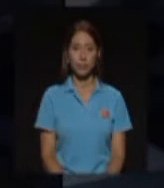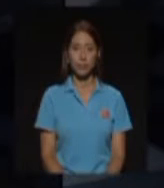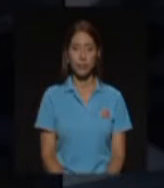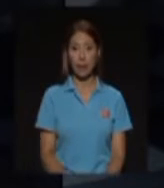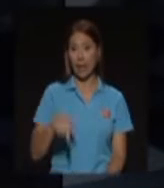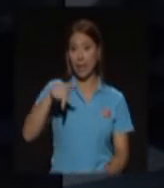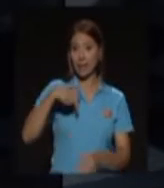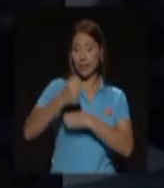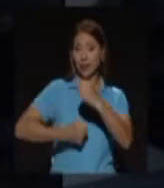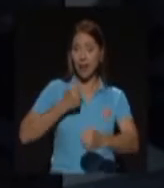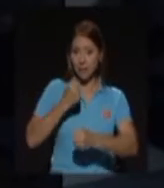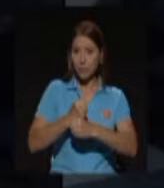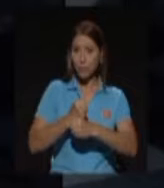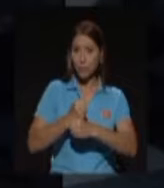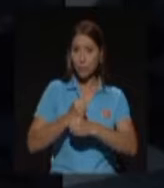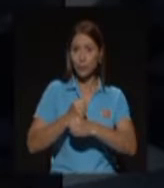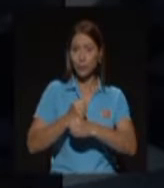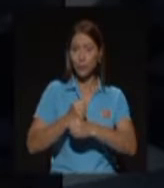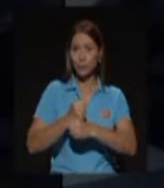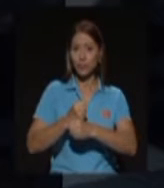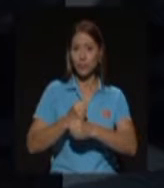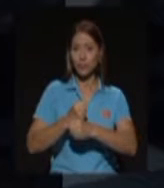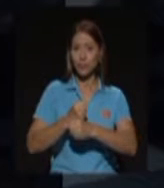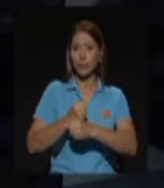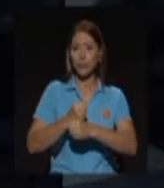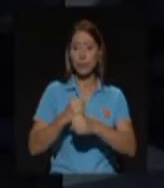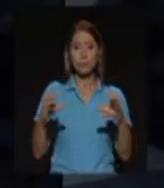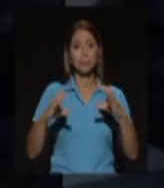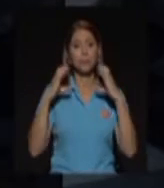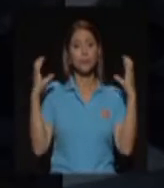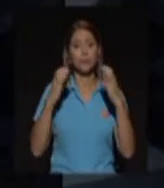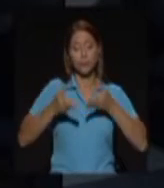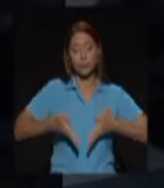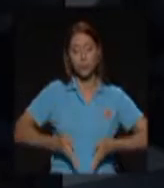En este año de don Rodrigo Facio,